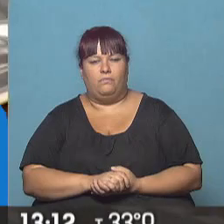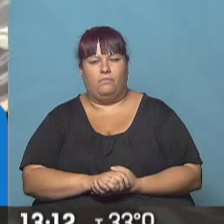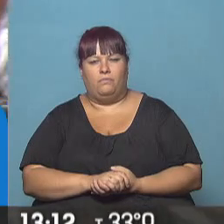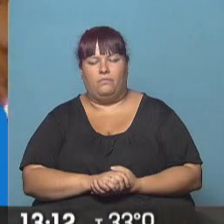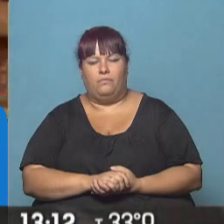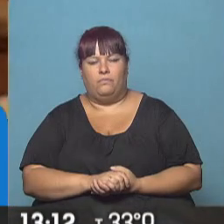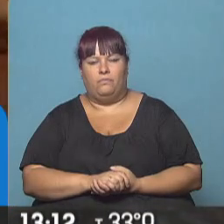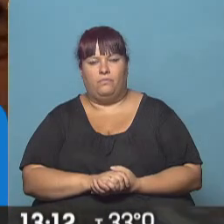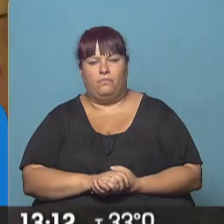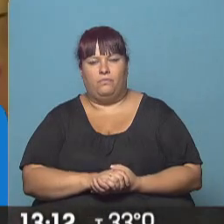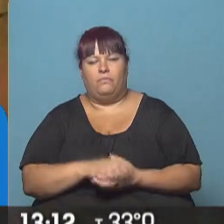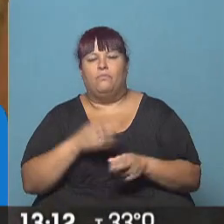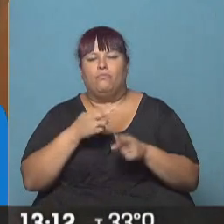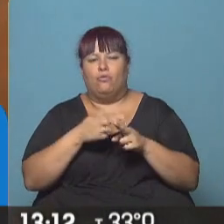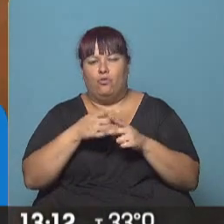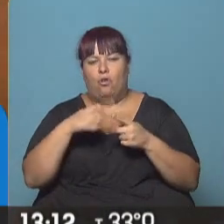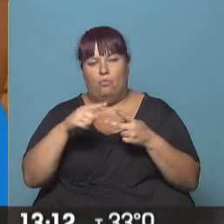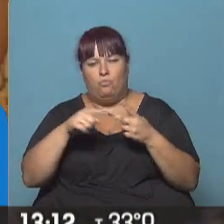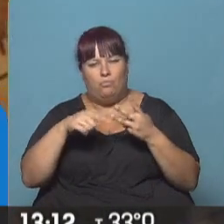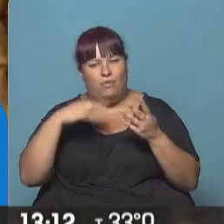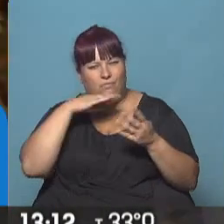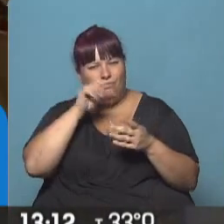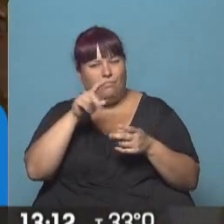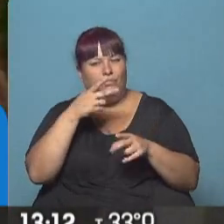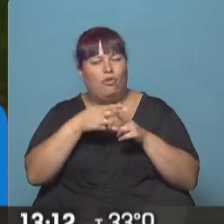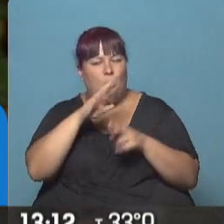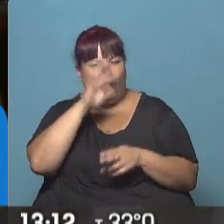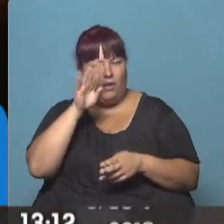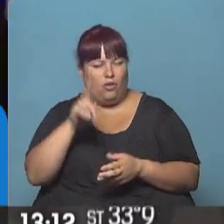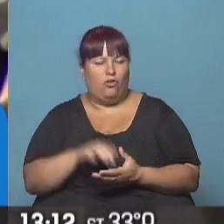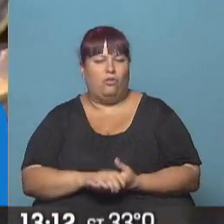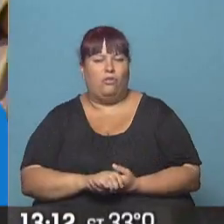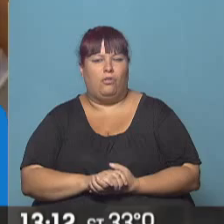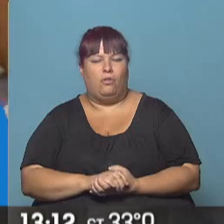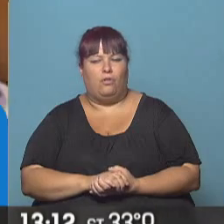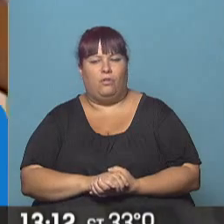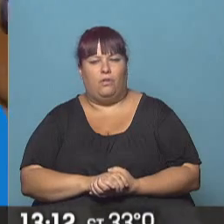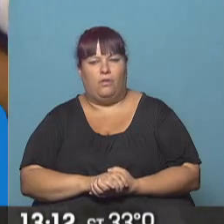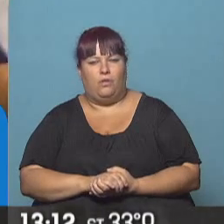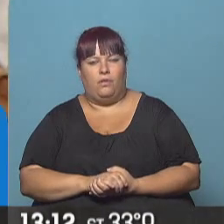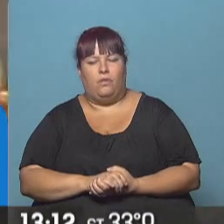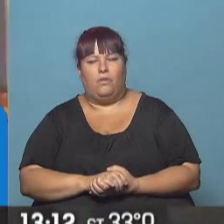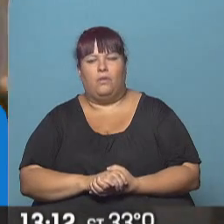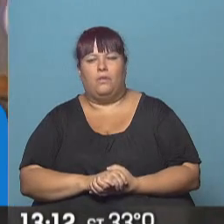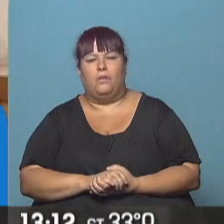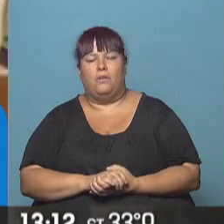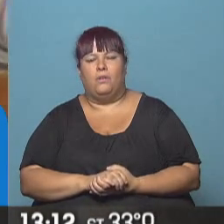Manchinenes, Cucamas, Candosi, Quichuas,